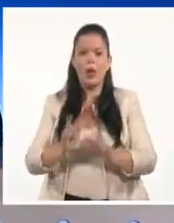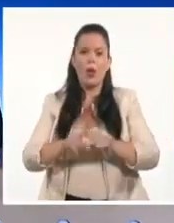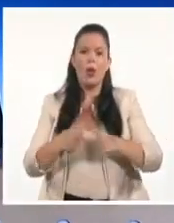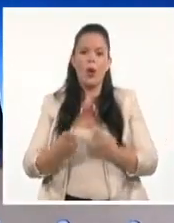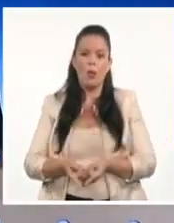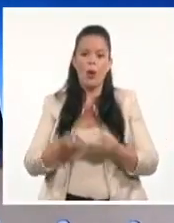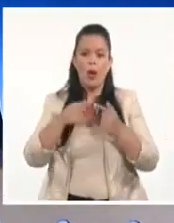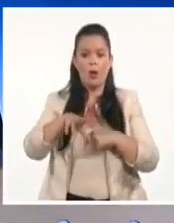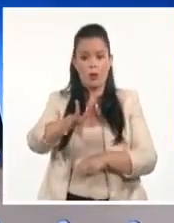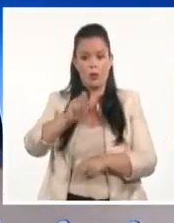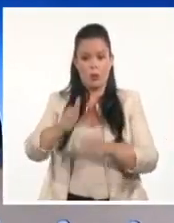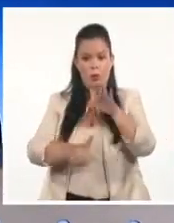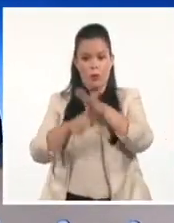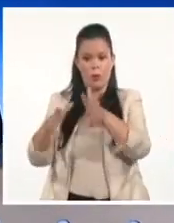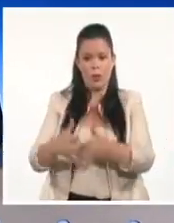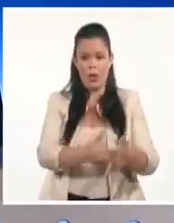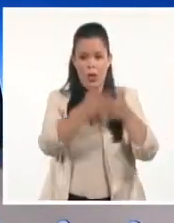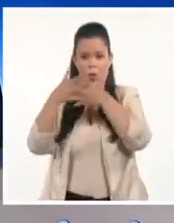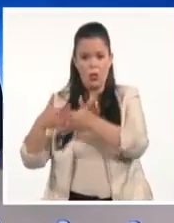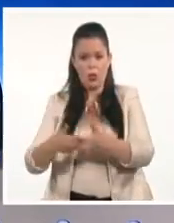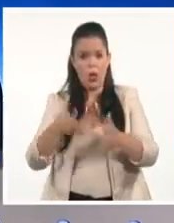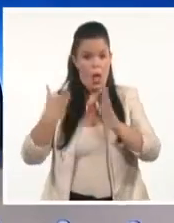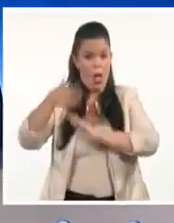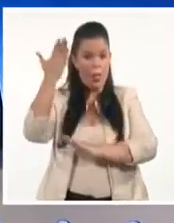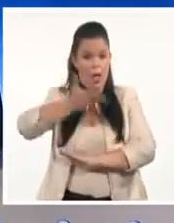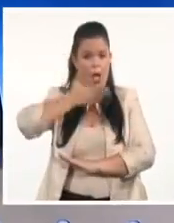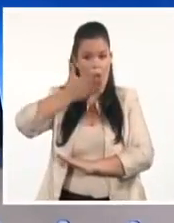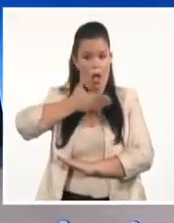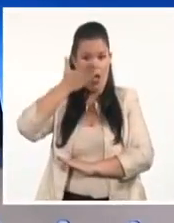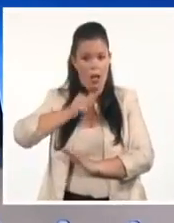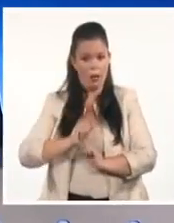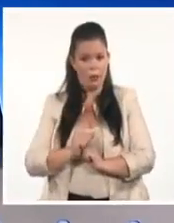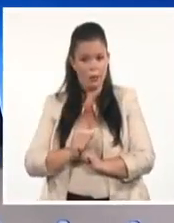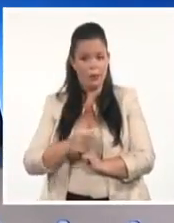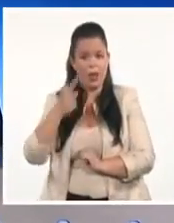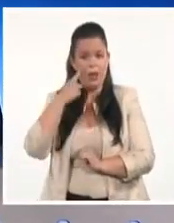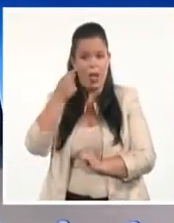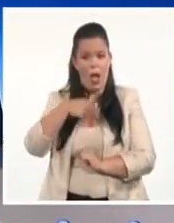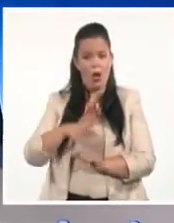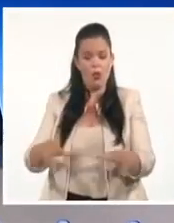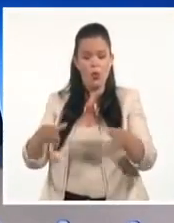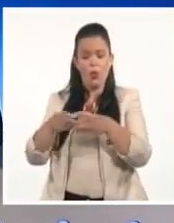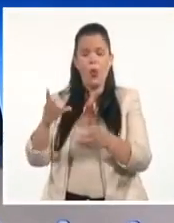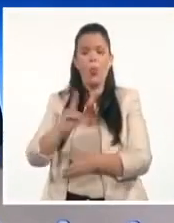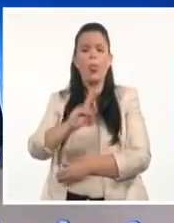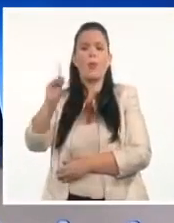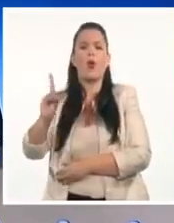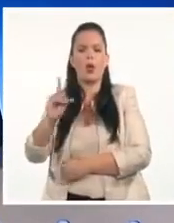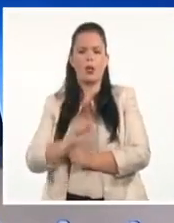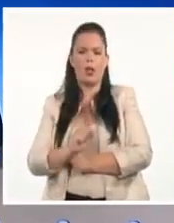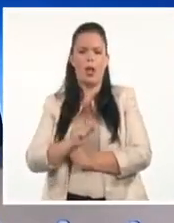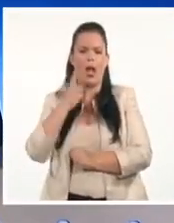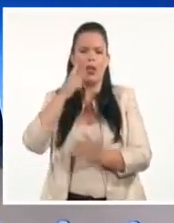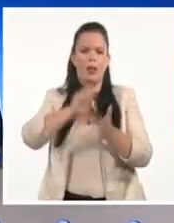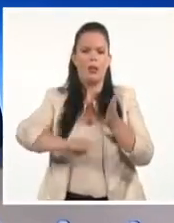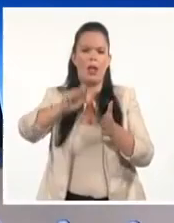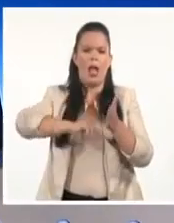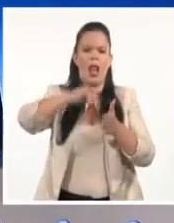un marcado acento electoral y se juega a las mayorías demócratas en el Capitolio en las elecciones de término